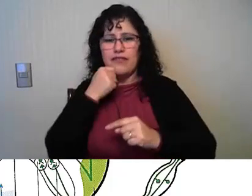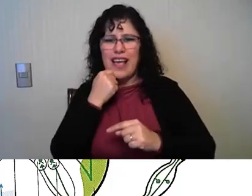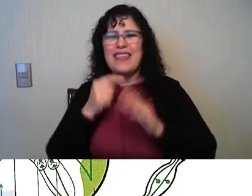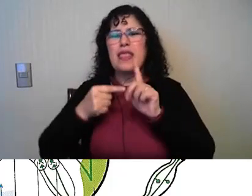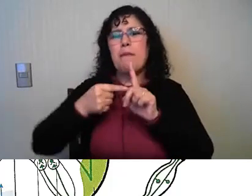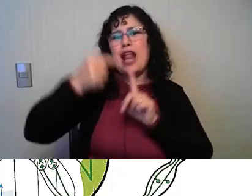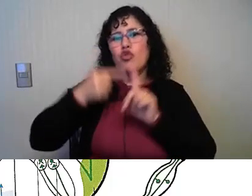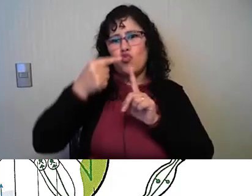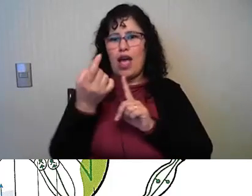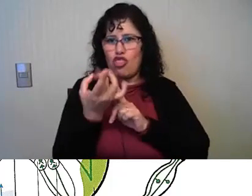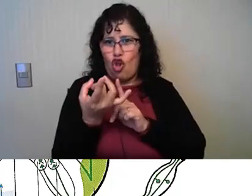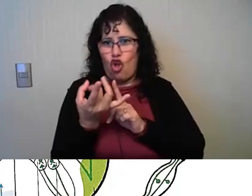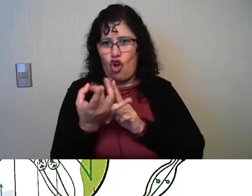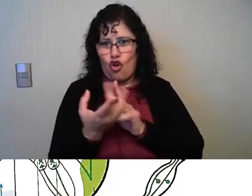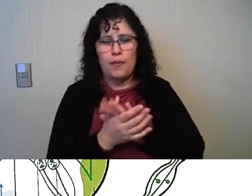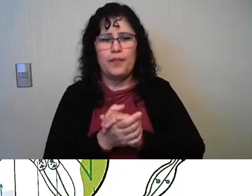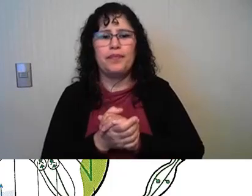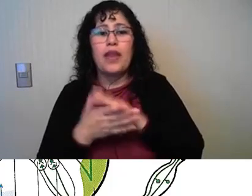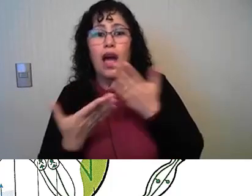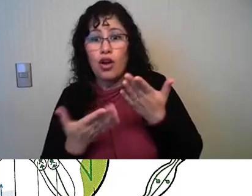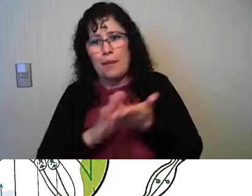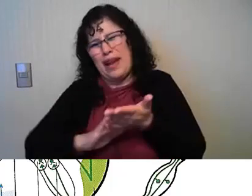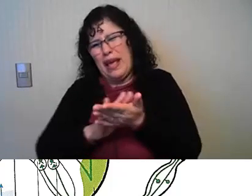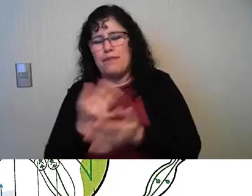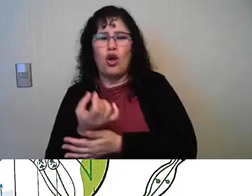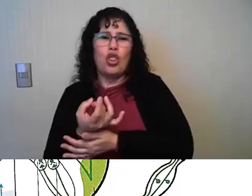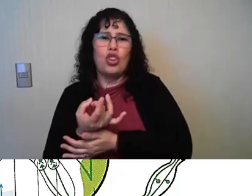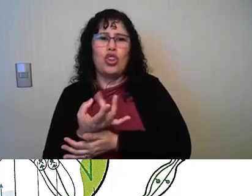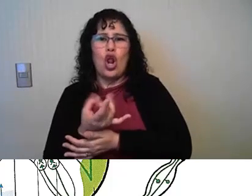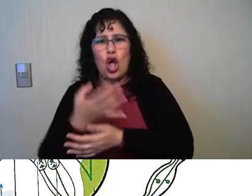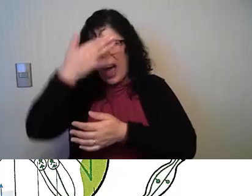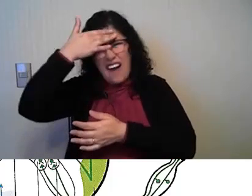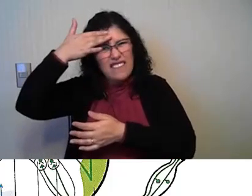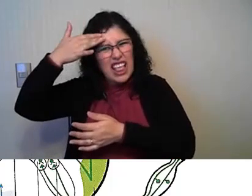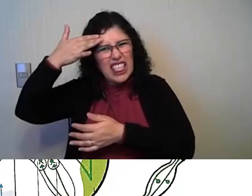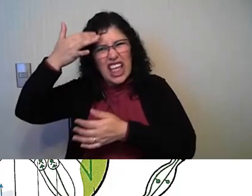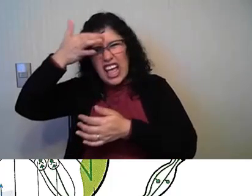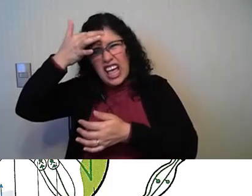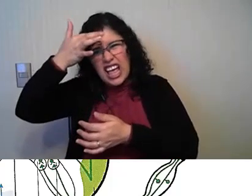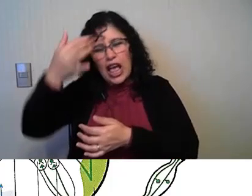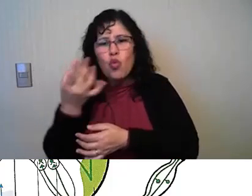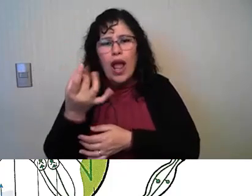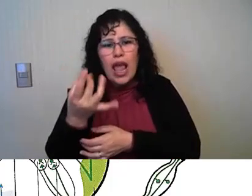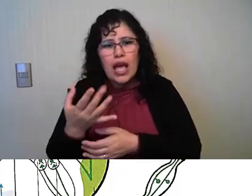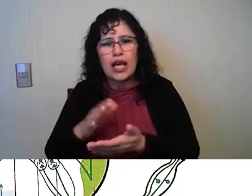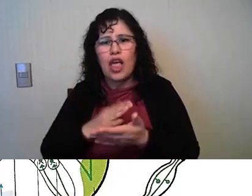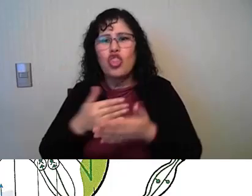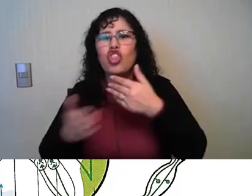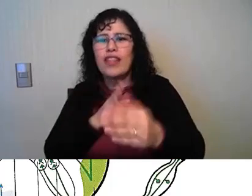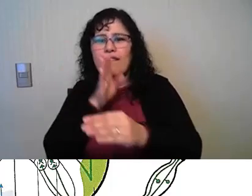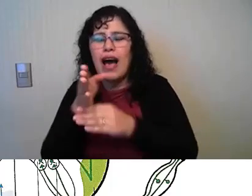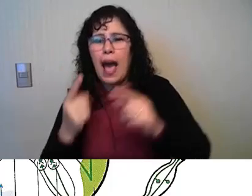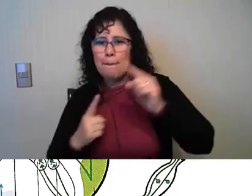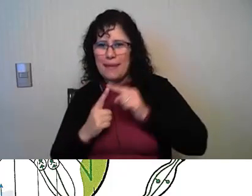Entonces, el dolor de la frente va a llegar al núcleo espinal. El dolor